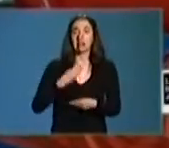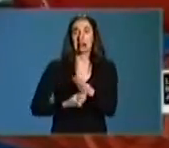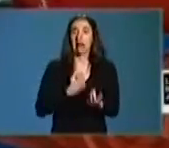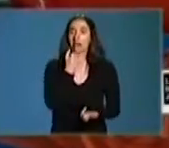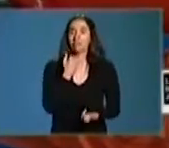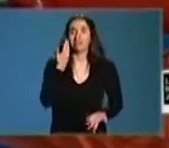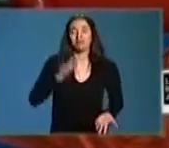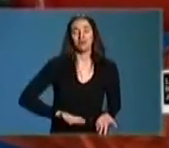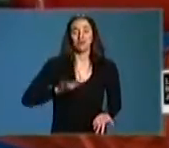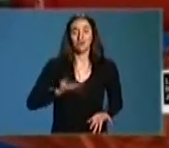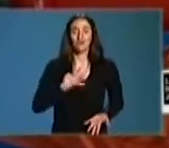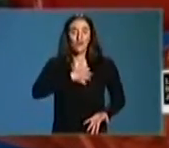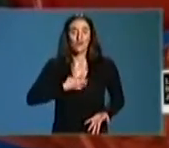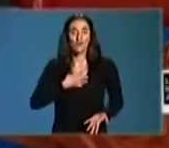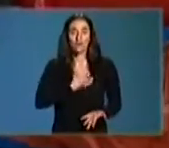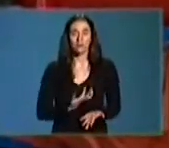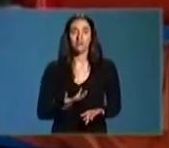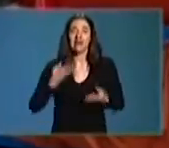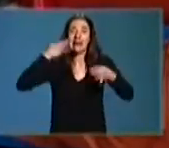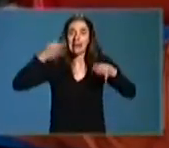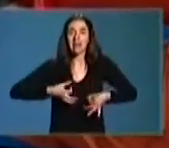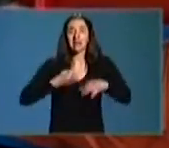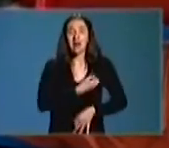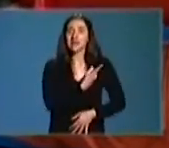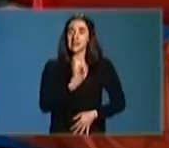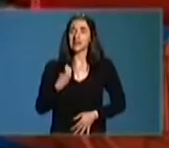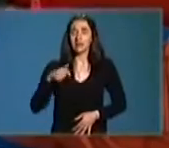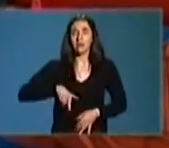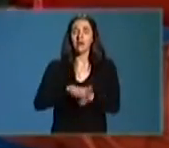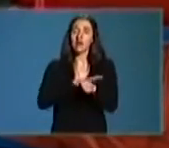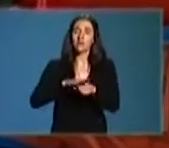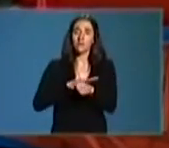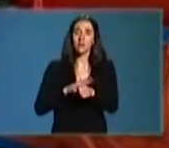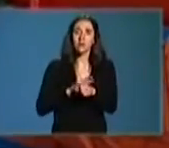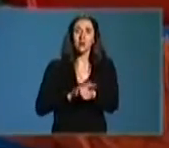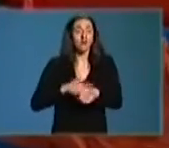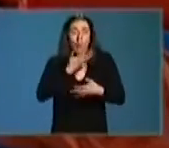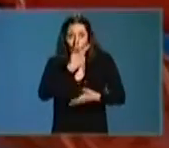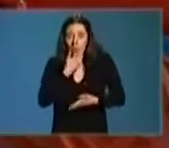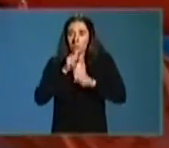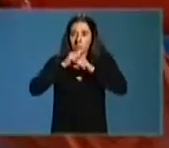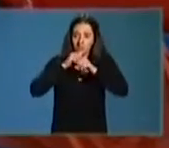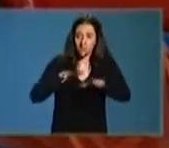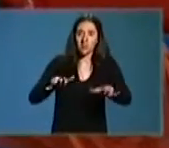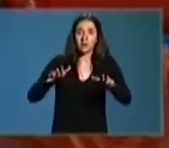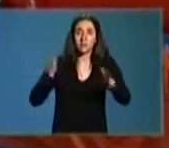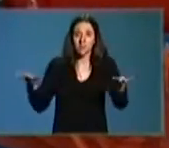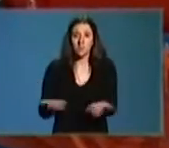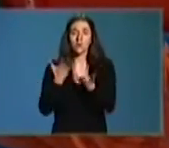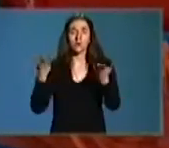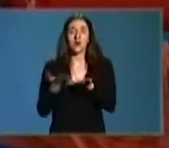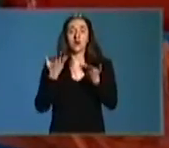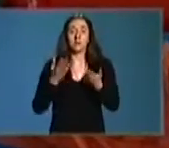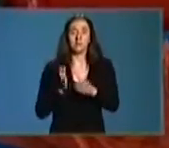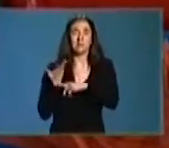también importante una función que realmente necesario en nuestra provincia dar a conocer que este barco representa algo de mar no